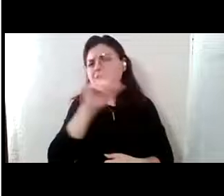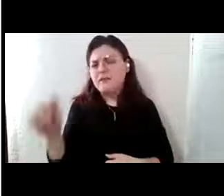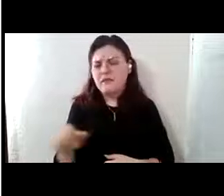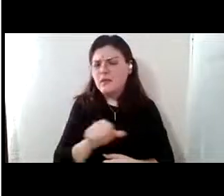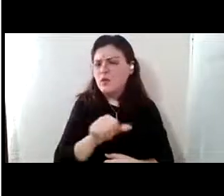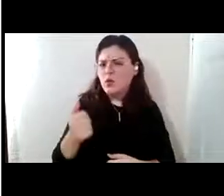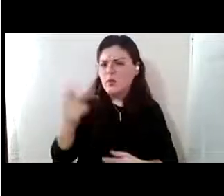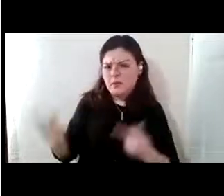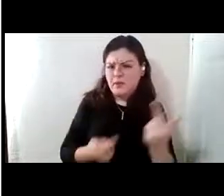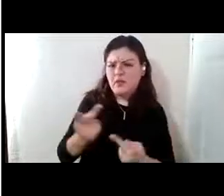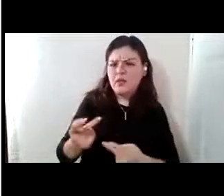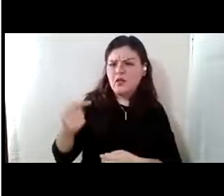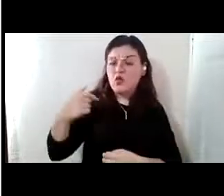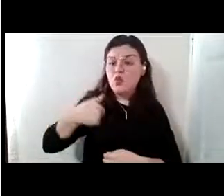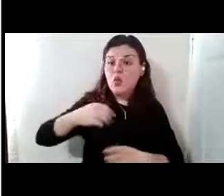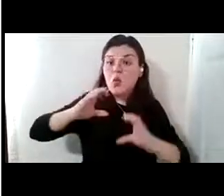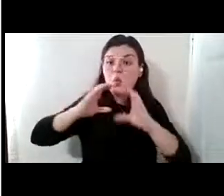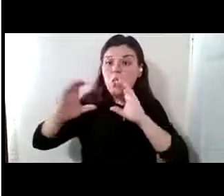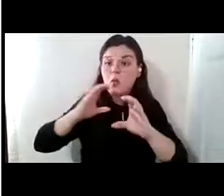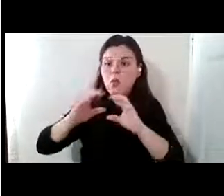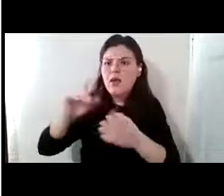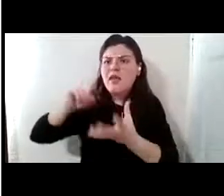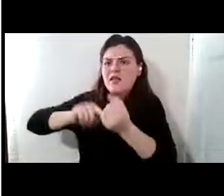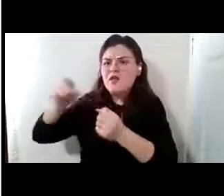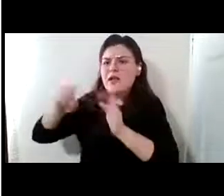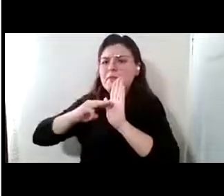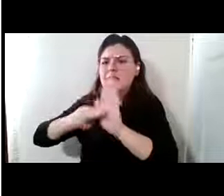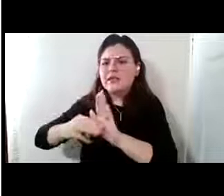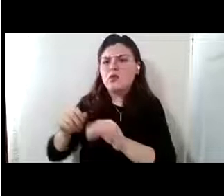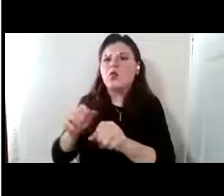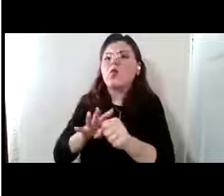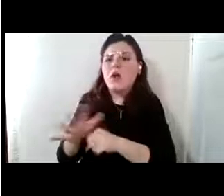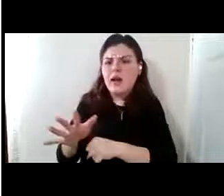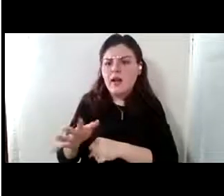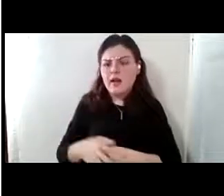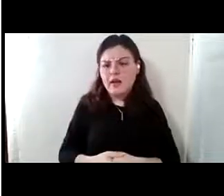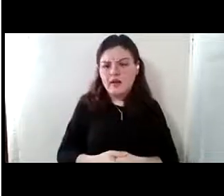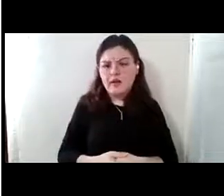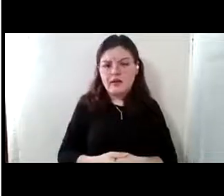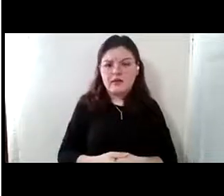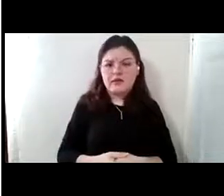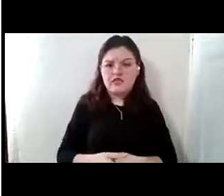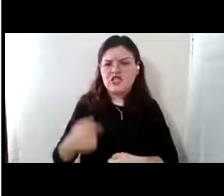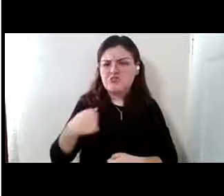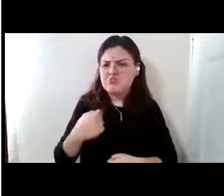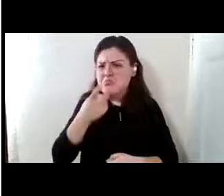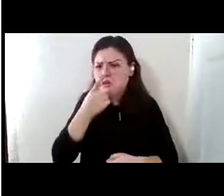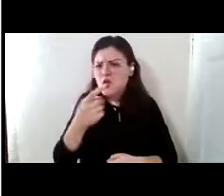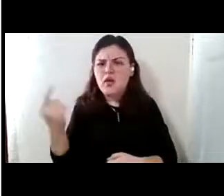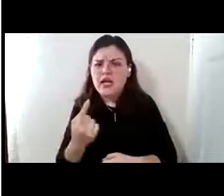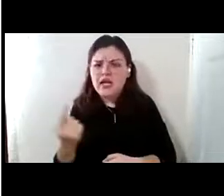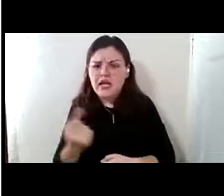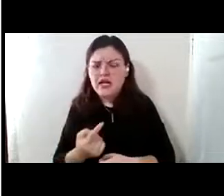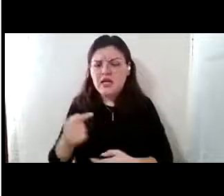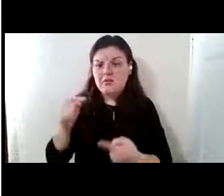les comunico? Algo bien importante. ¿Qué es lo que le estoy comunicando? ¿Sí? ¿Qué le digo? Porque incluso